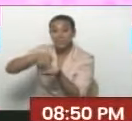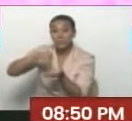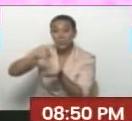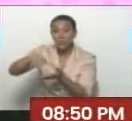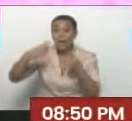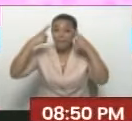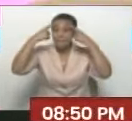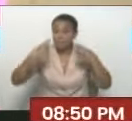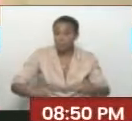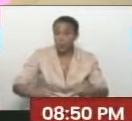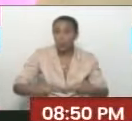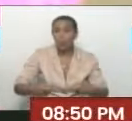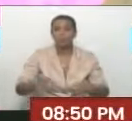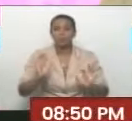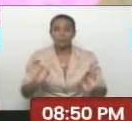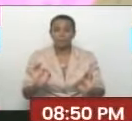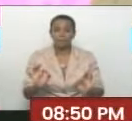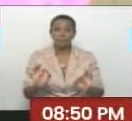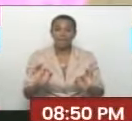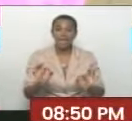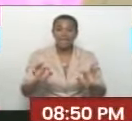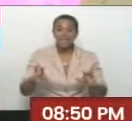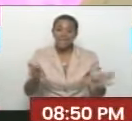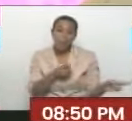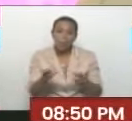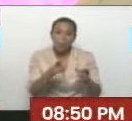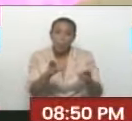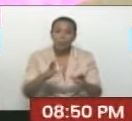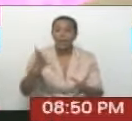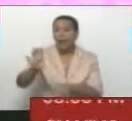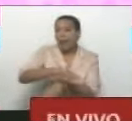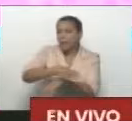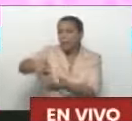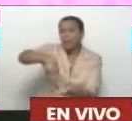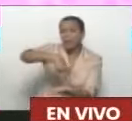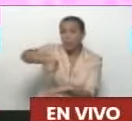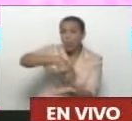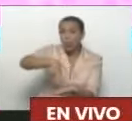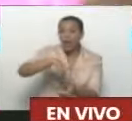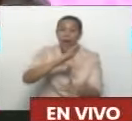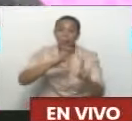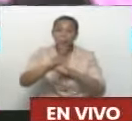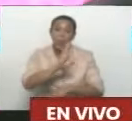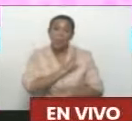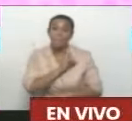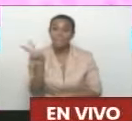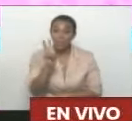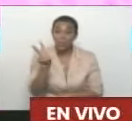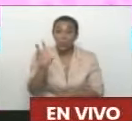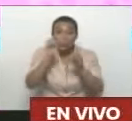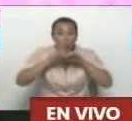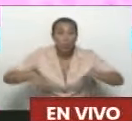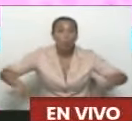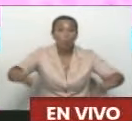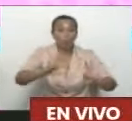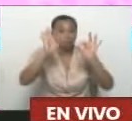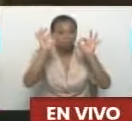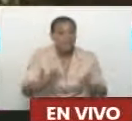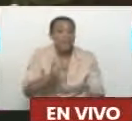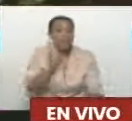de artistas de los ritmos, cantos, bailes y música de tradición venezolana en todos sus espacios.